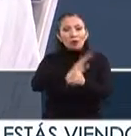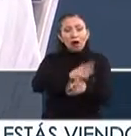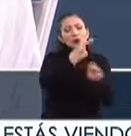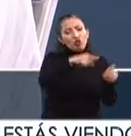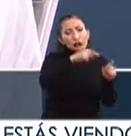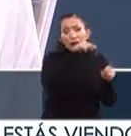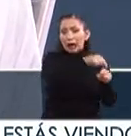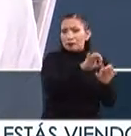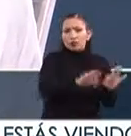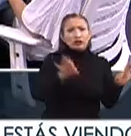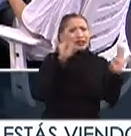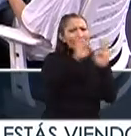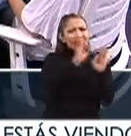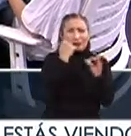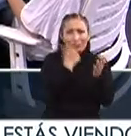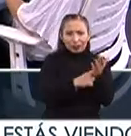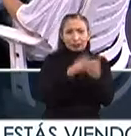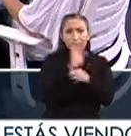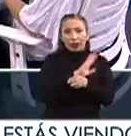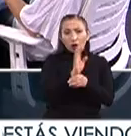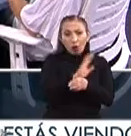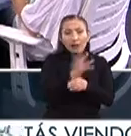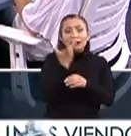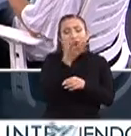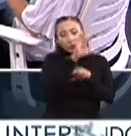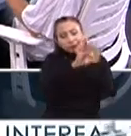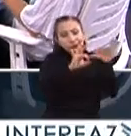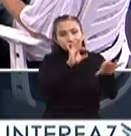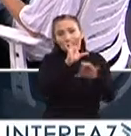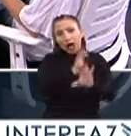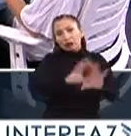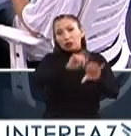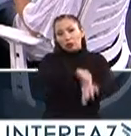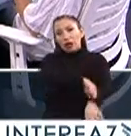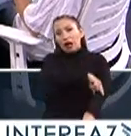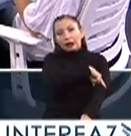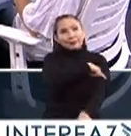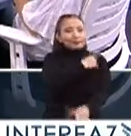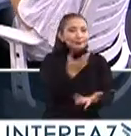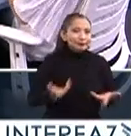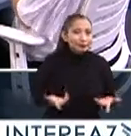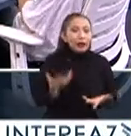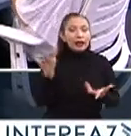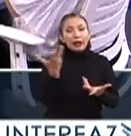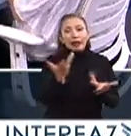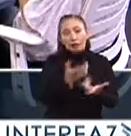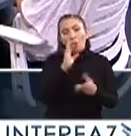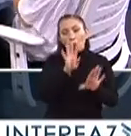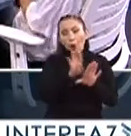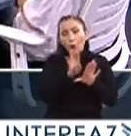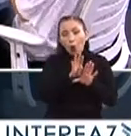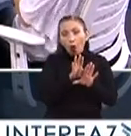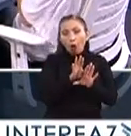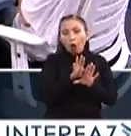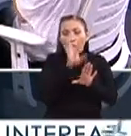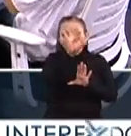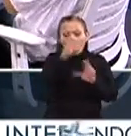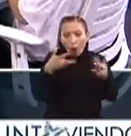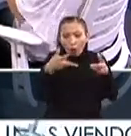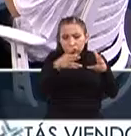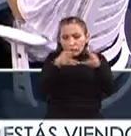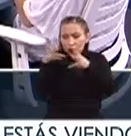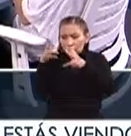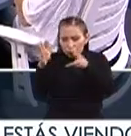pues sí tiene un rol muy importante, se hizo la selección, obviamente son canciones largas, entonces hicimos también un poco un